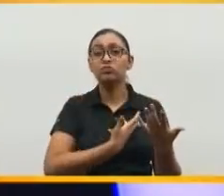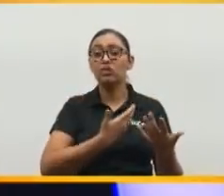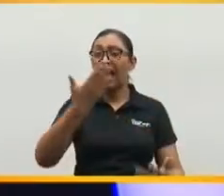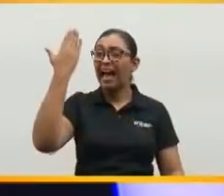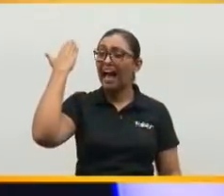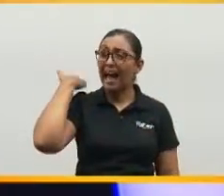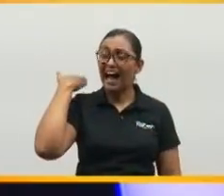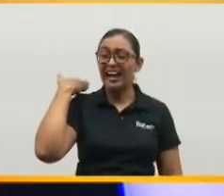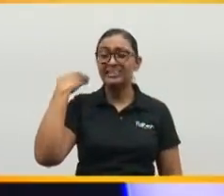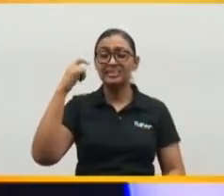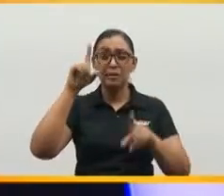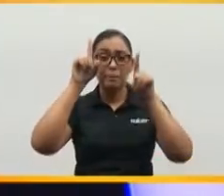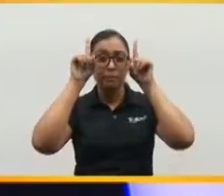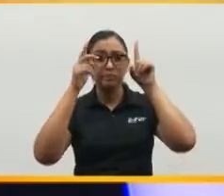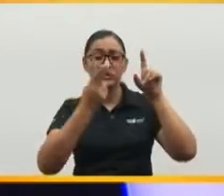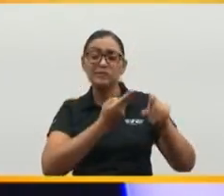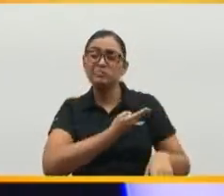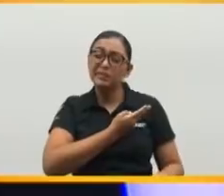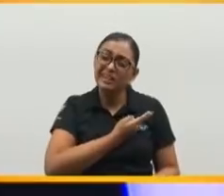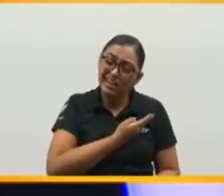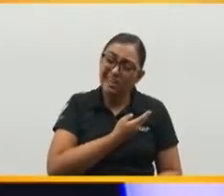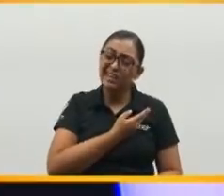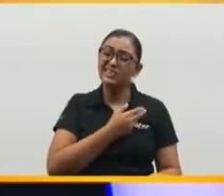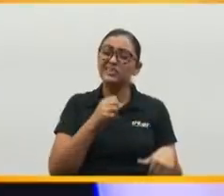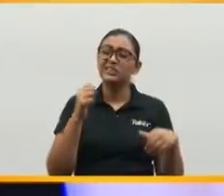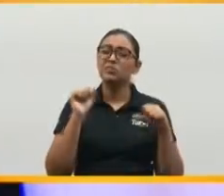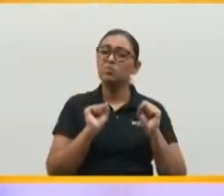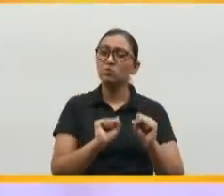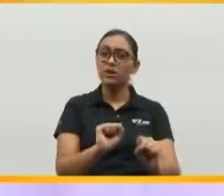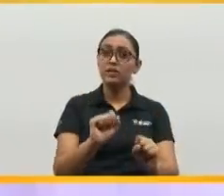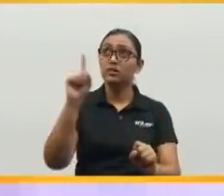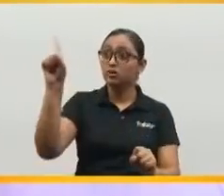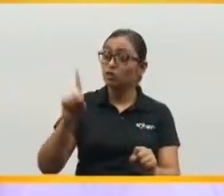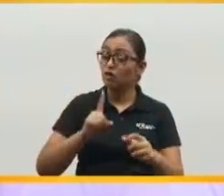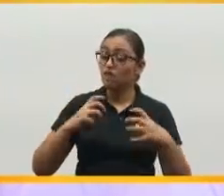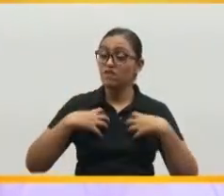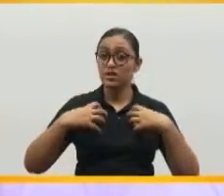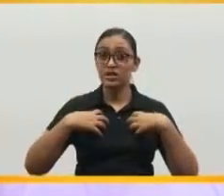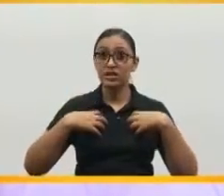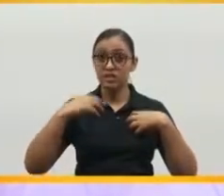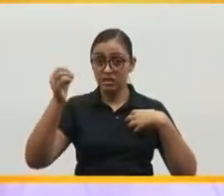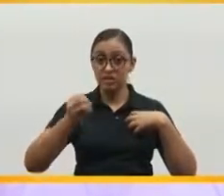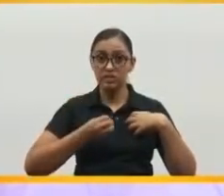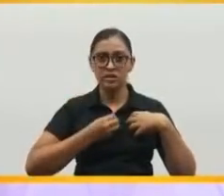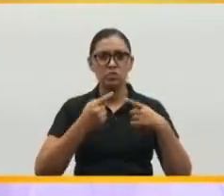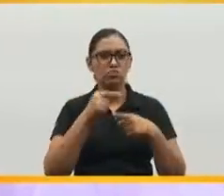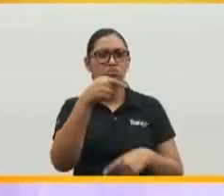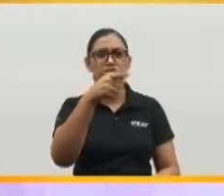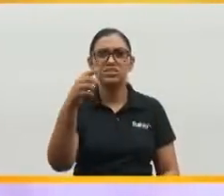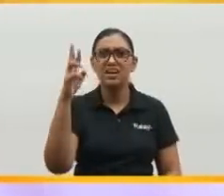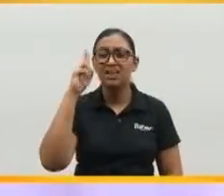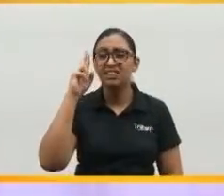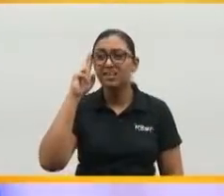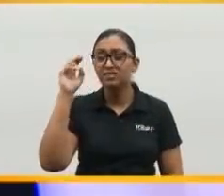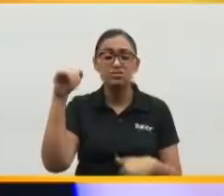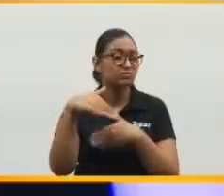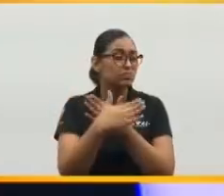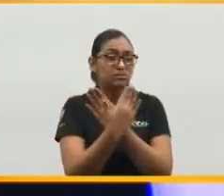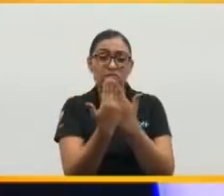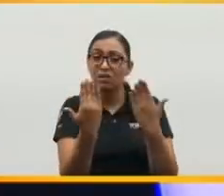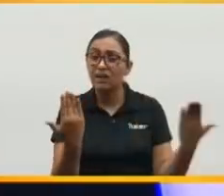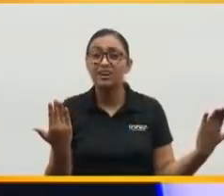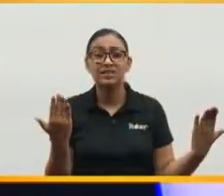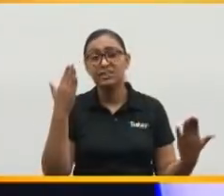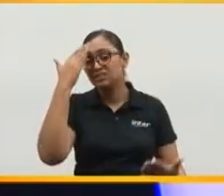en nuestros delitos y pecados. Si el día de hoy no tienes razón, si el día de hoy no tienes